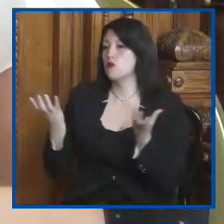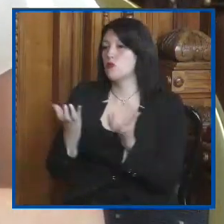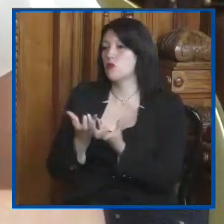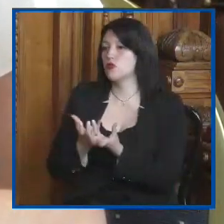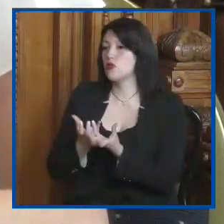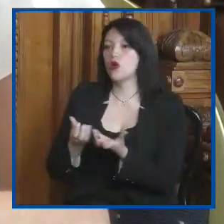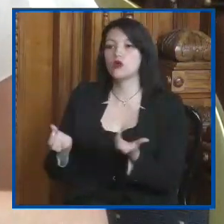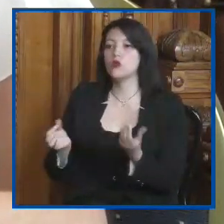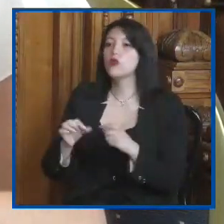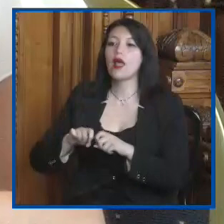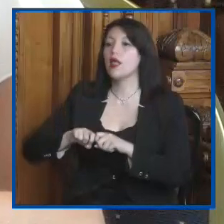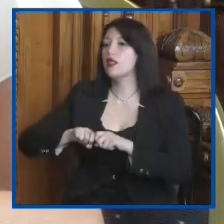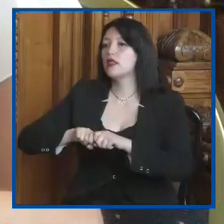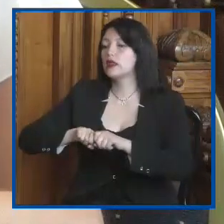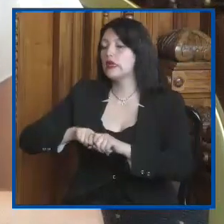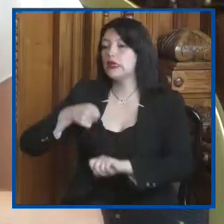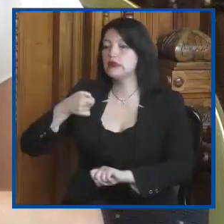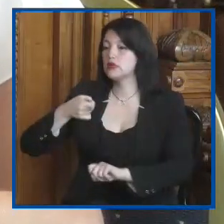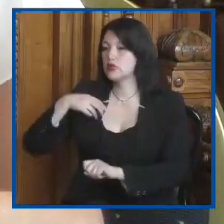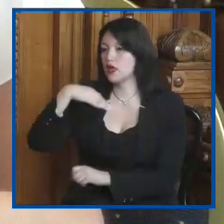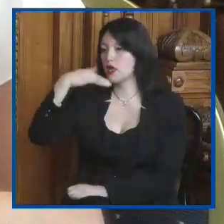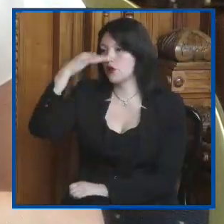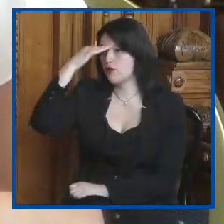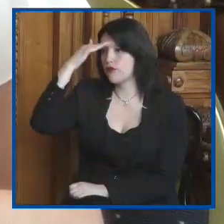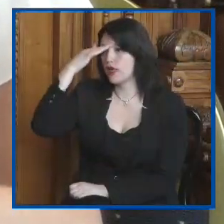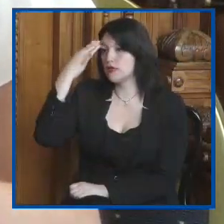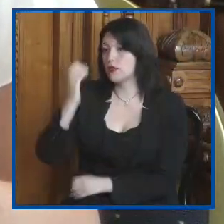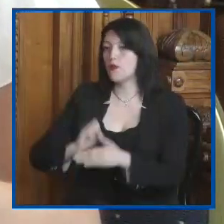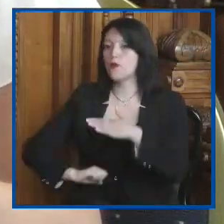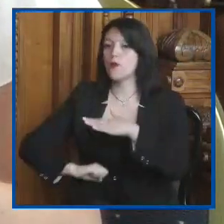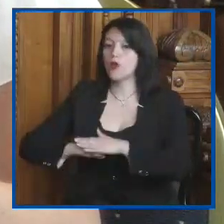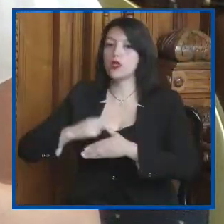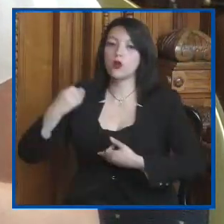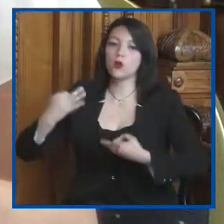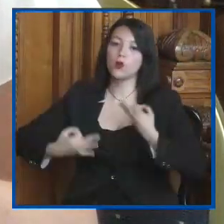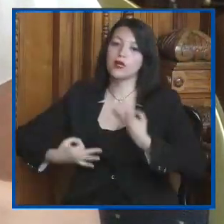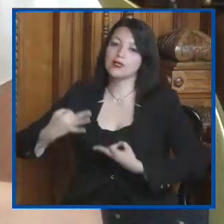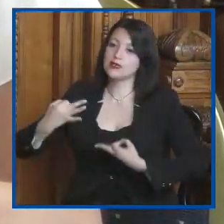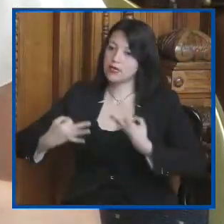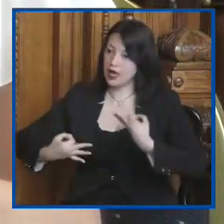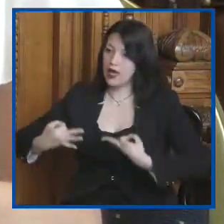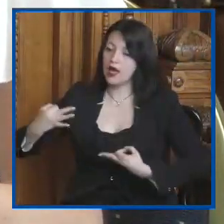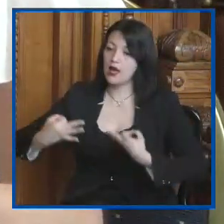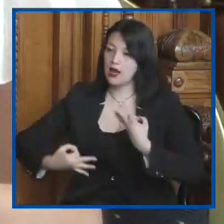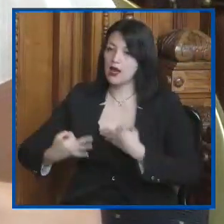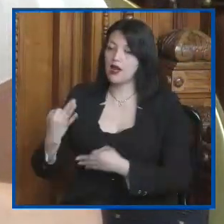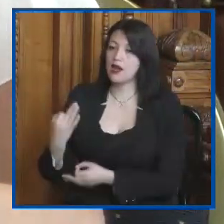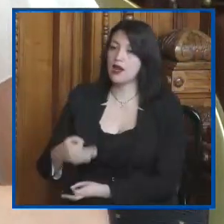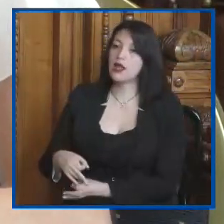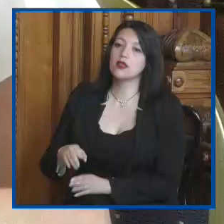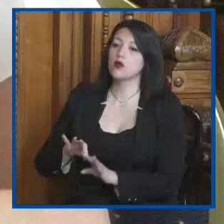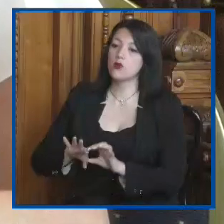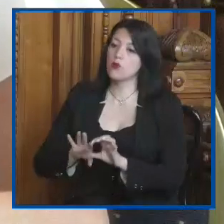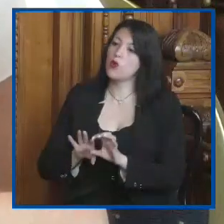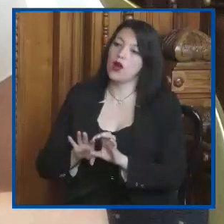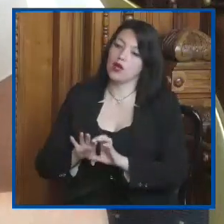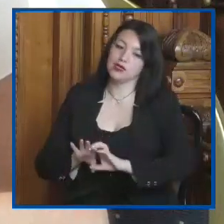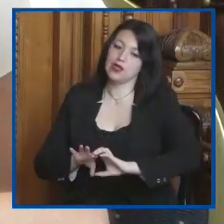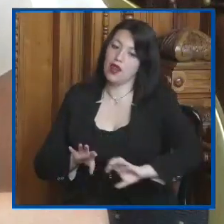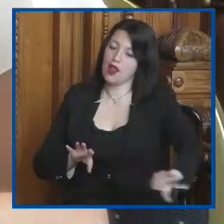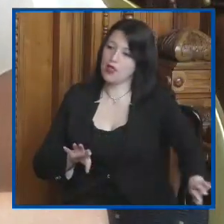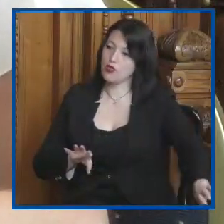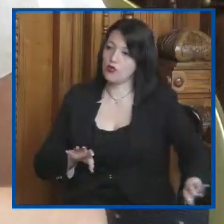confianza, donde el Poder Judicial ha estado y está aislado de la ciudadanía en